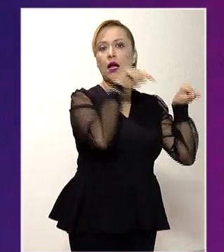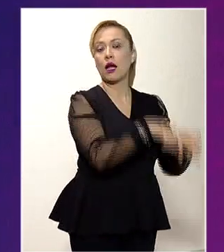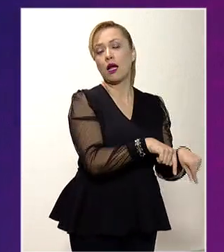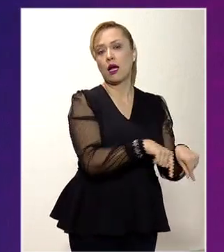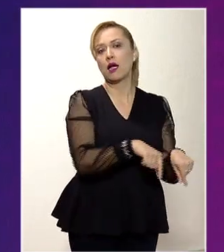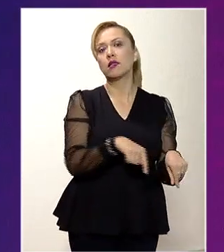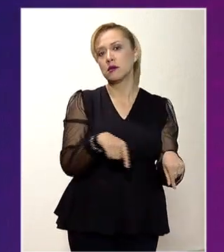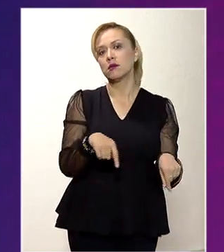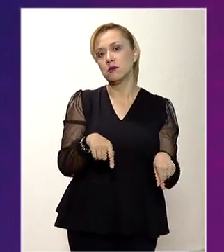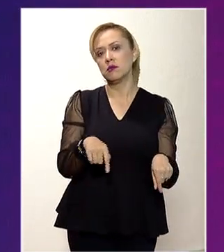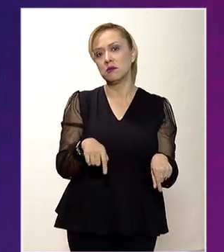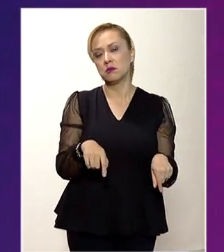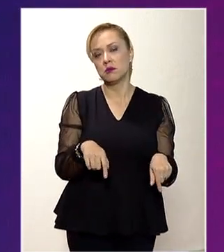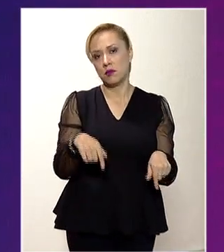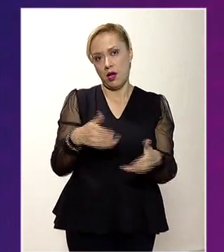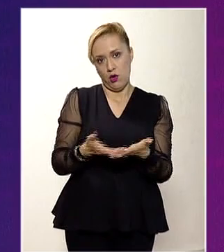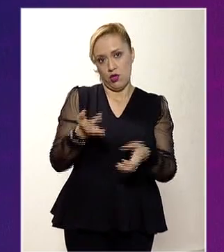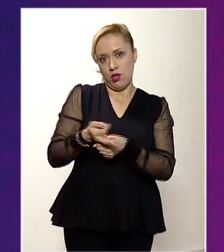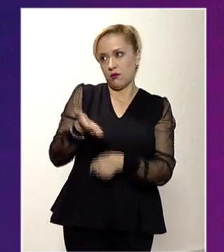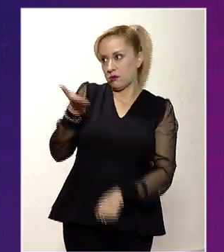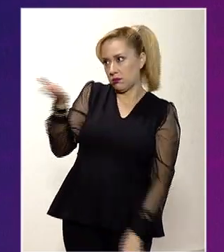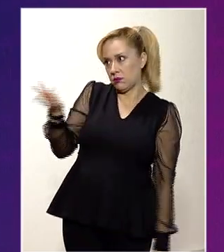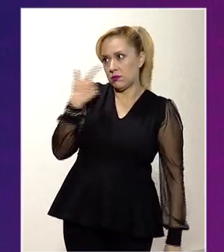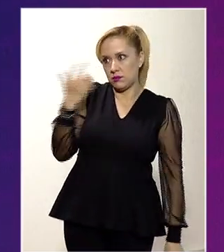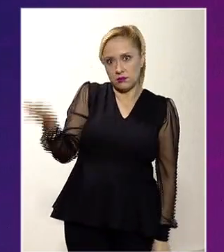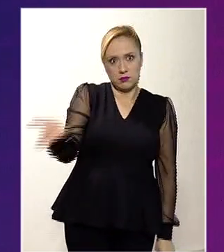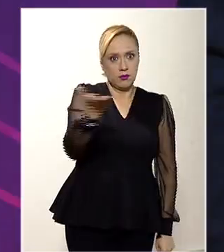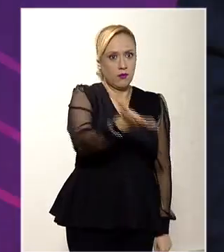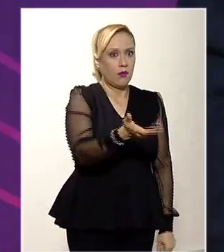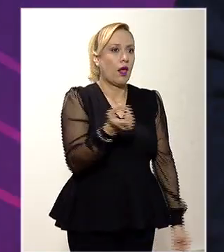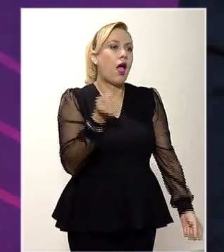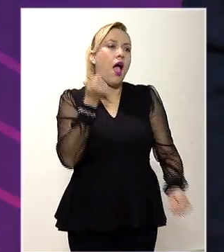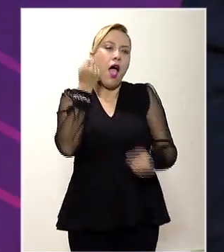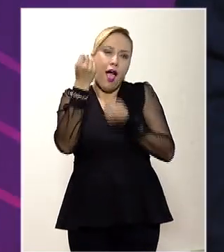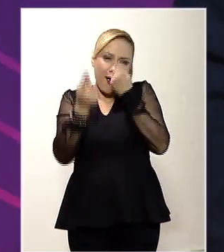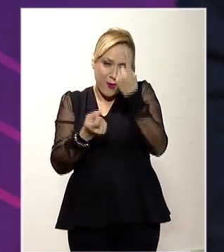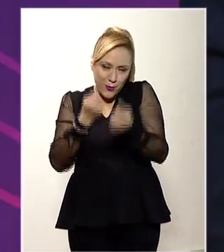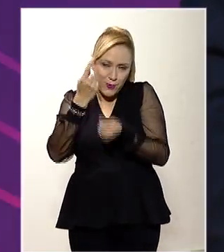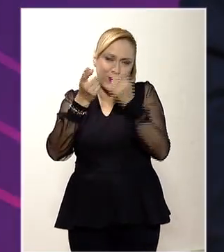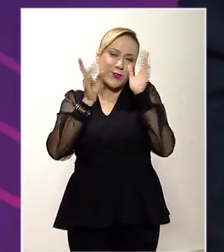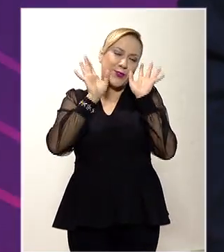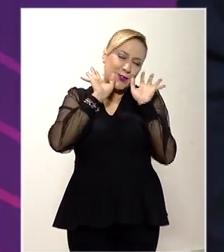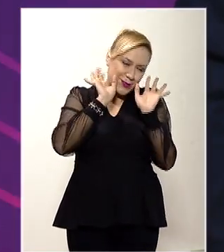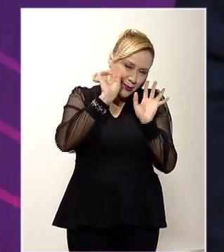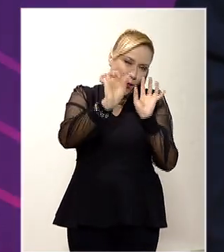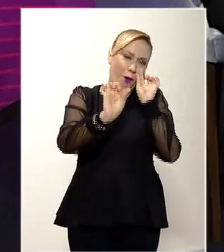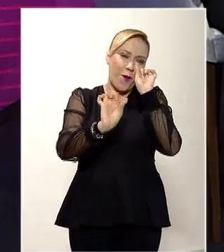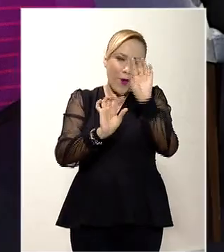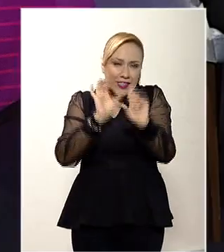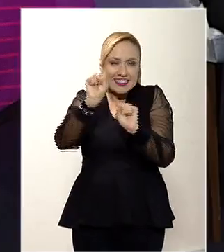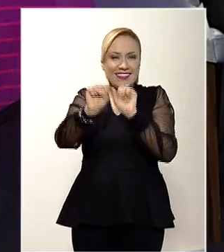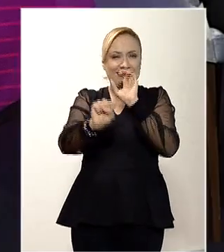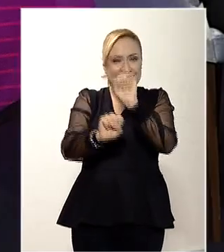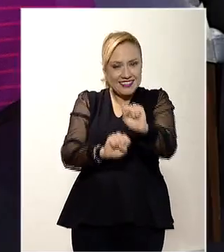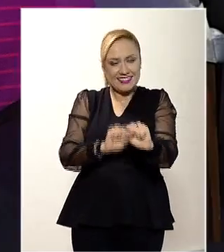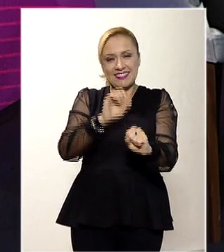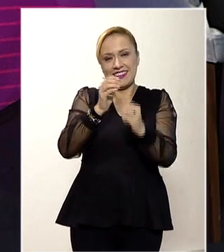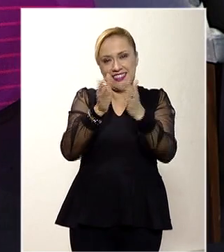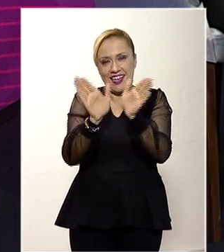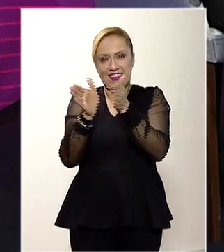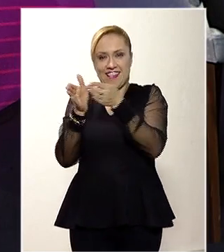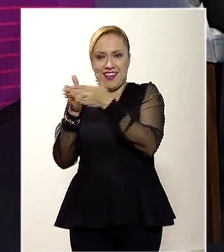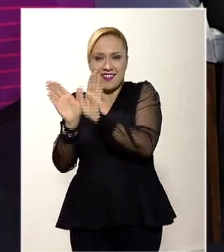creo, bueno, acá está Fernando. Pero hay algunos avances. Digamos, hay algunos avances, ¿no? O sea, está